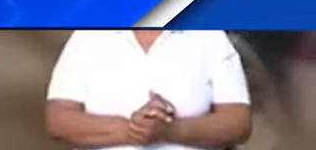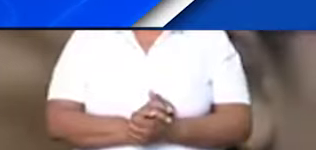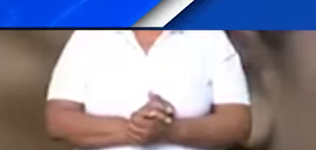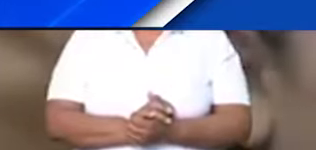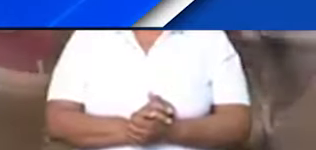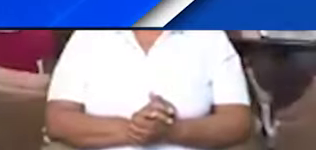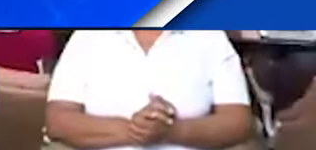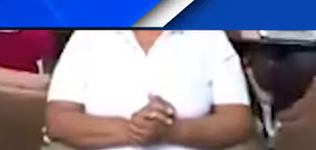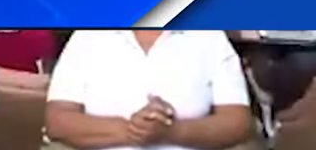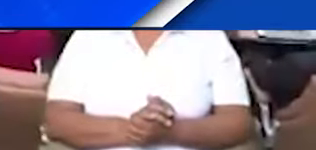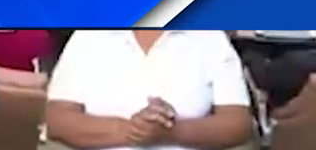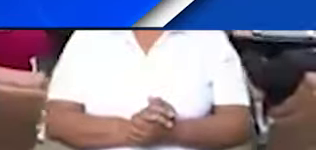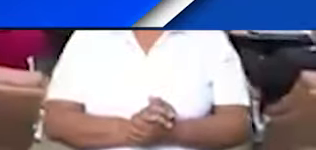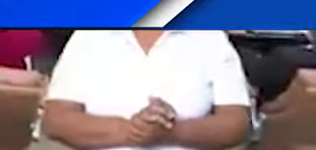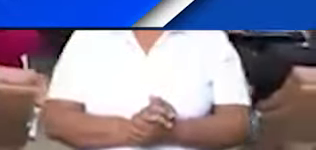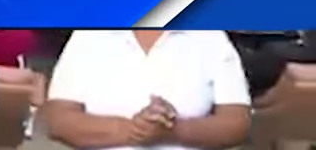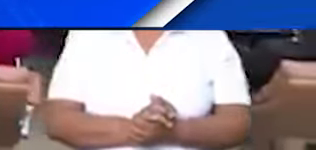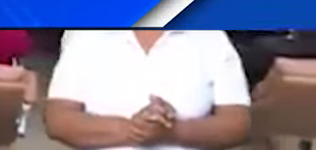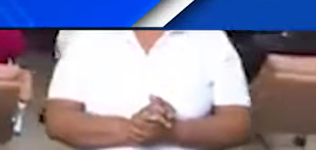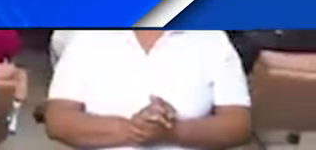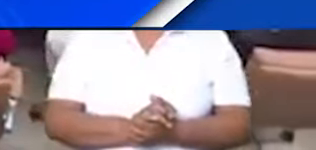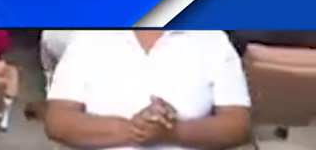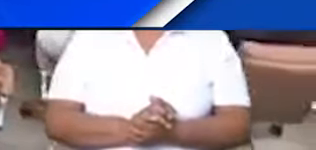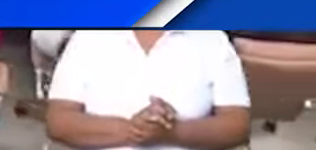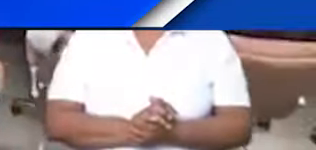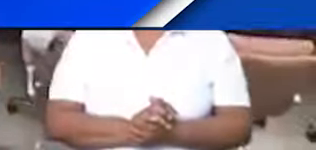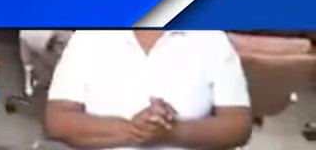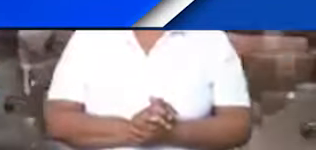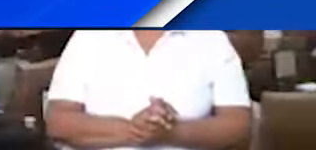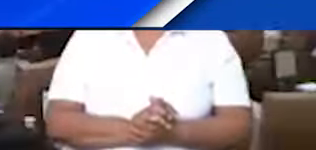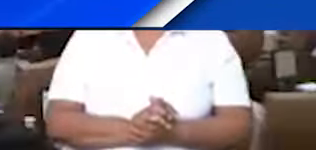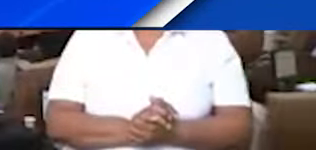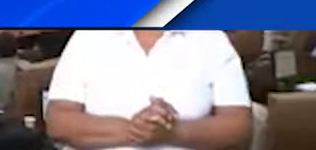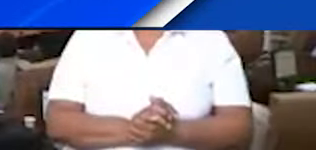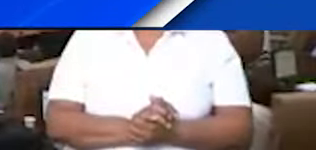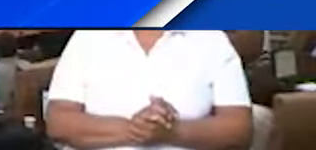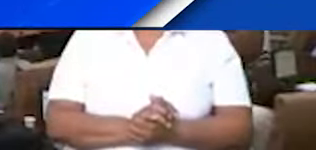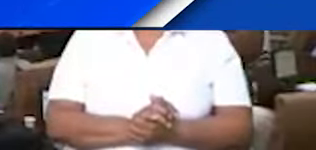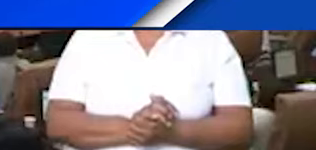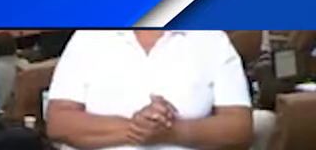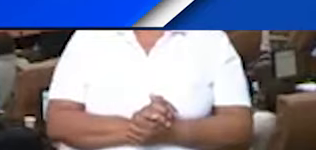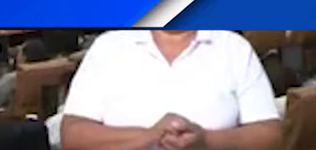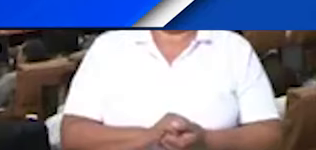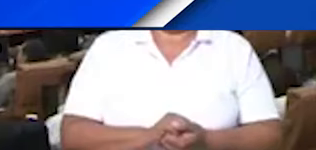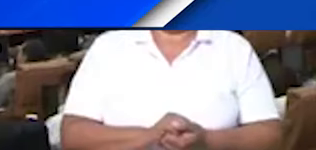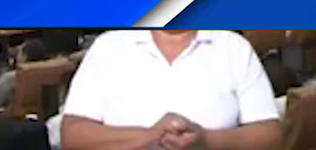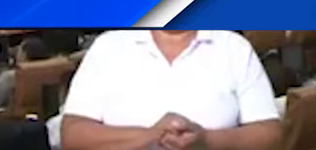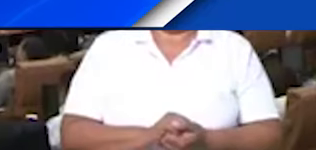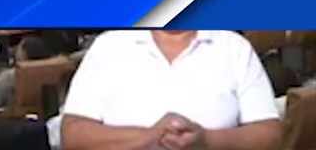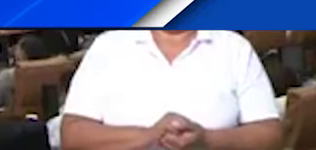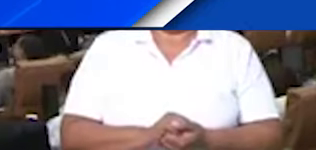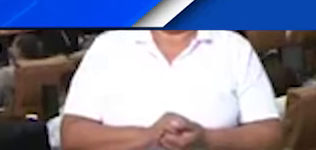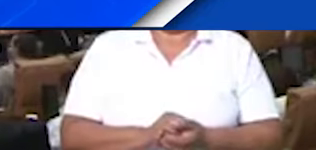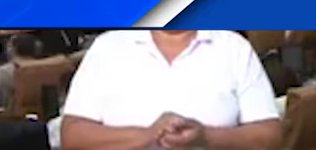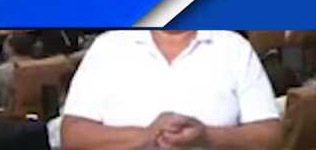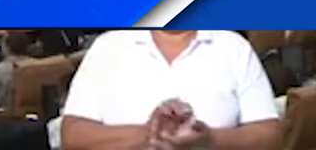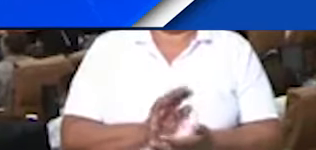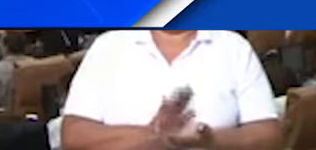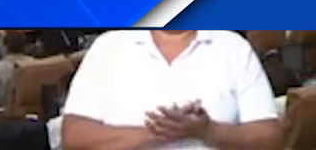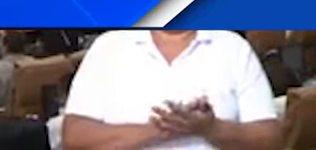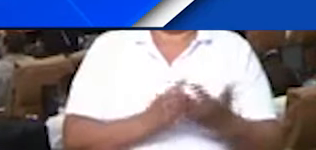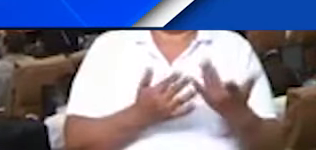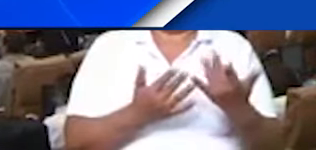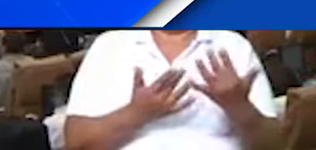En cuanto a la Junta Directiva, 5 de los 7 puestos quedaron en manos del partido de gobierno FSLN. Con